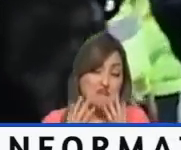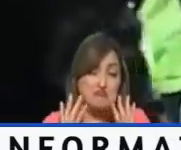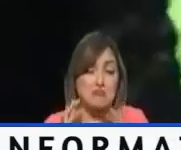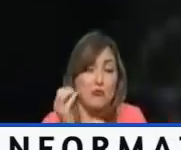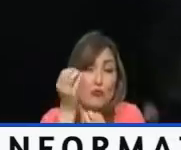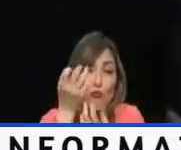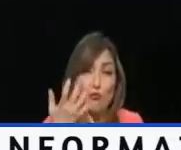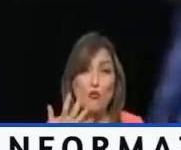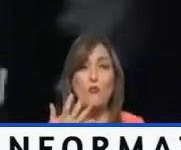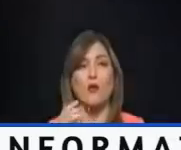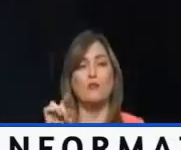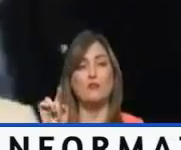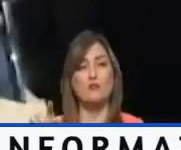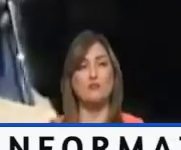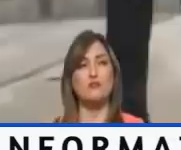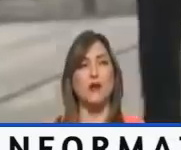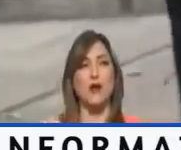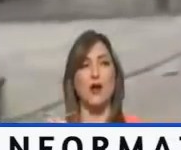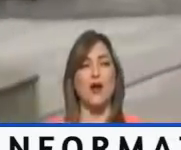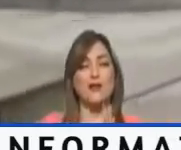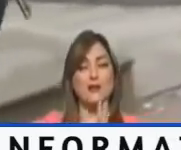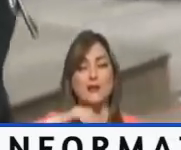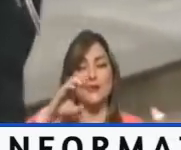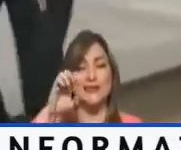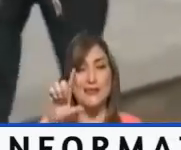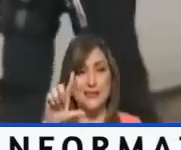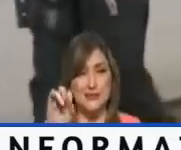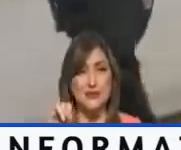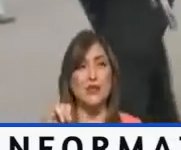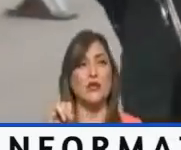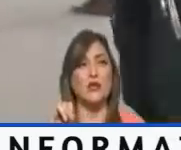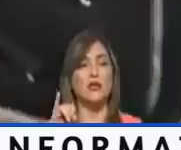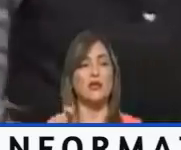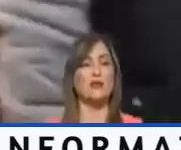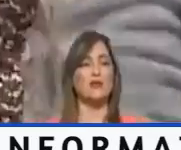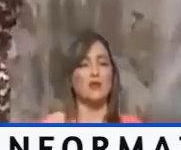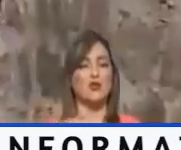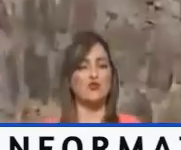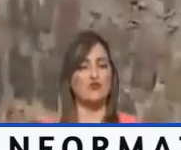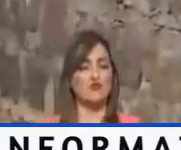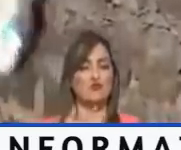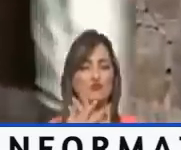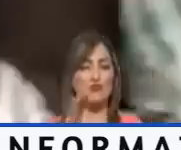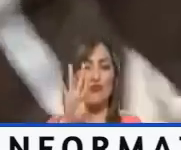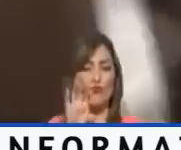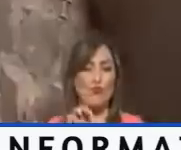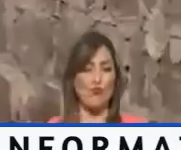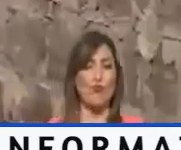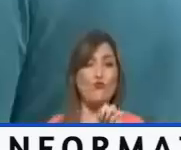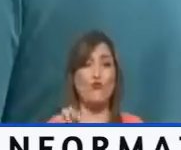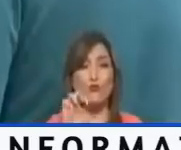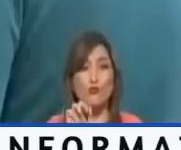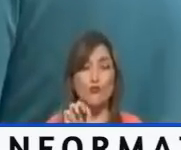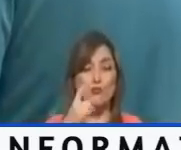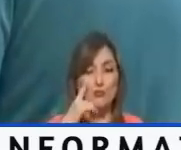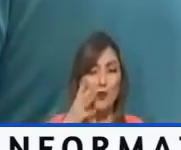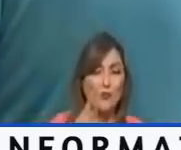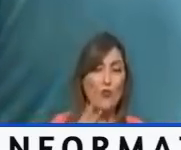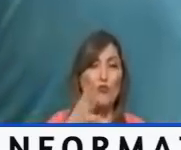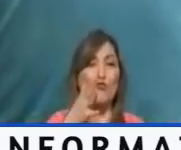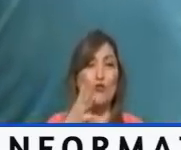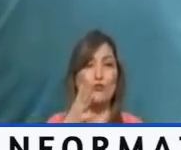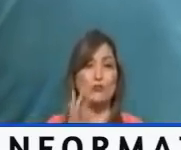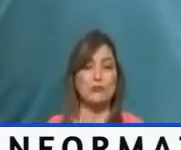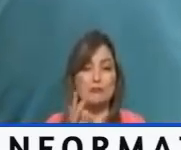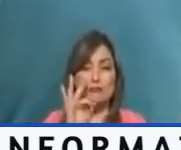Adolfo Augusto Briones y otros procesados y detenidos en la cárcel 4 de Quito serán sometidos a una evaluación para descartar el